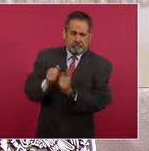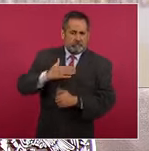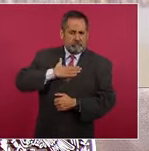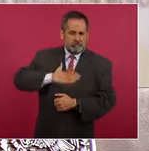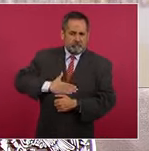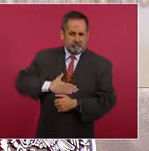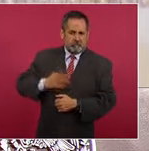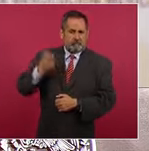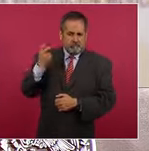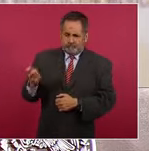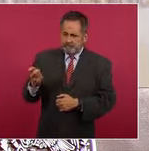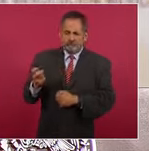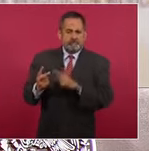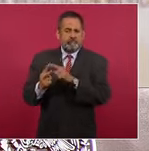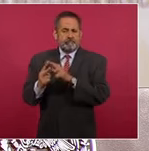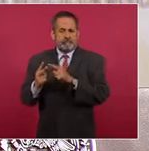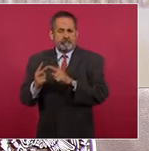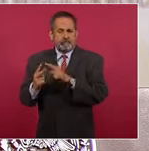son